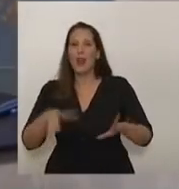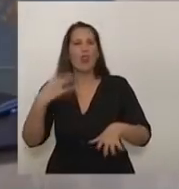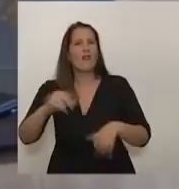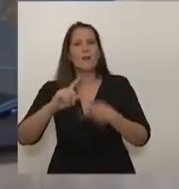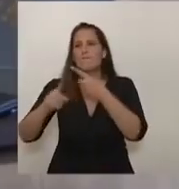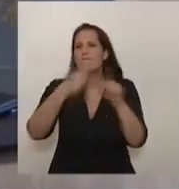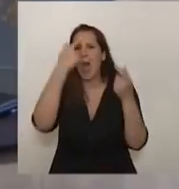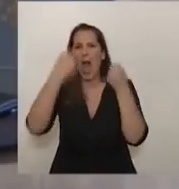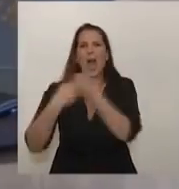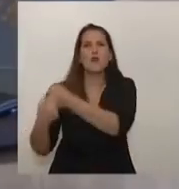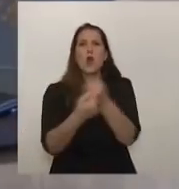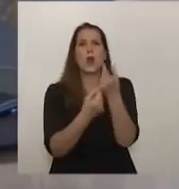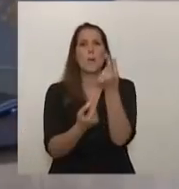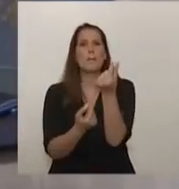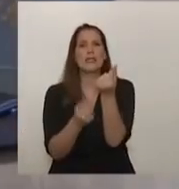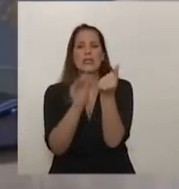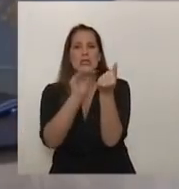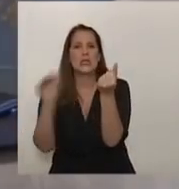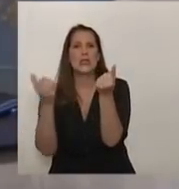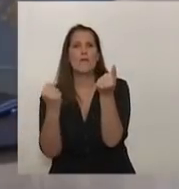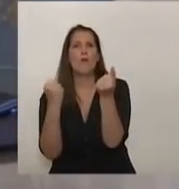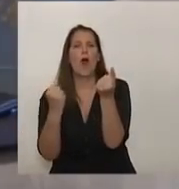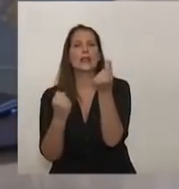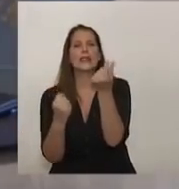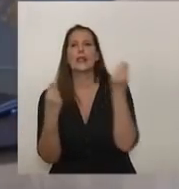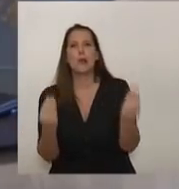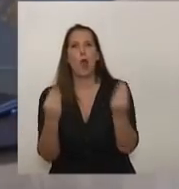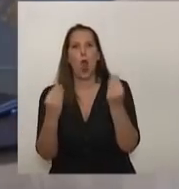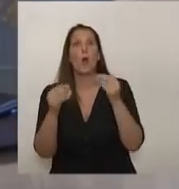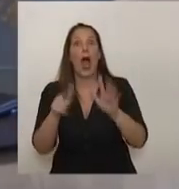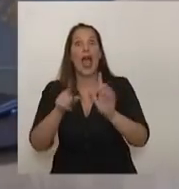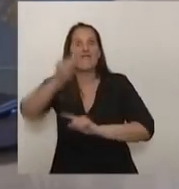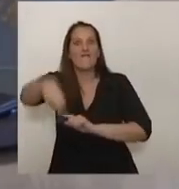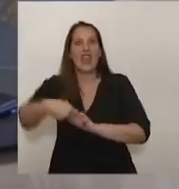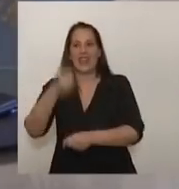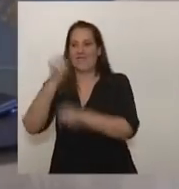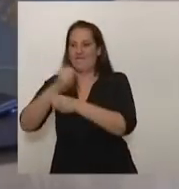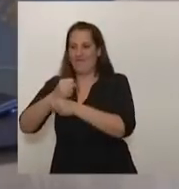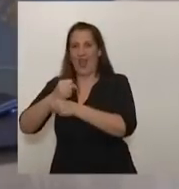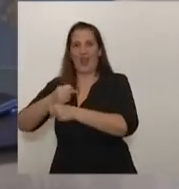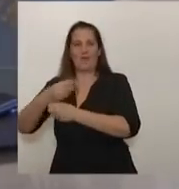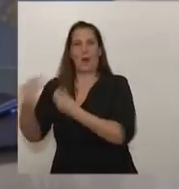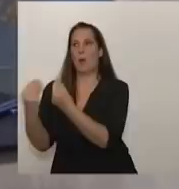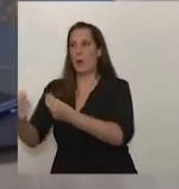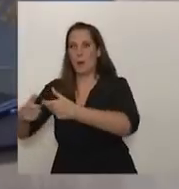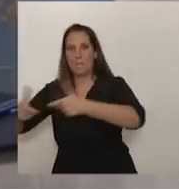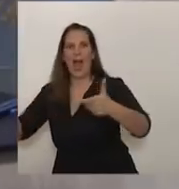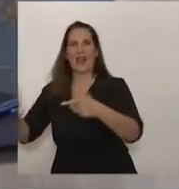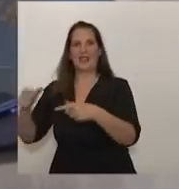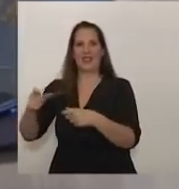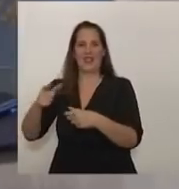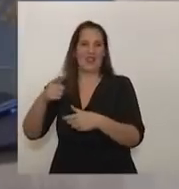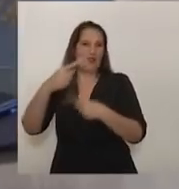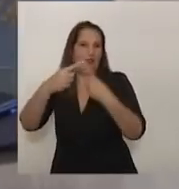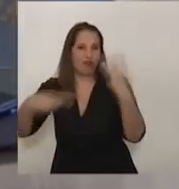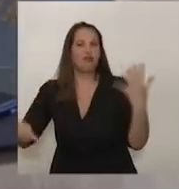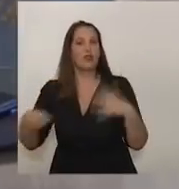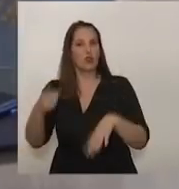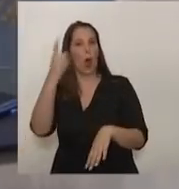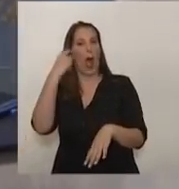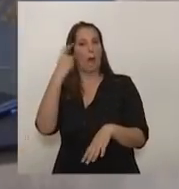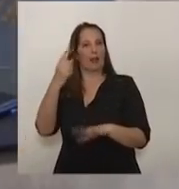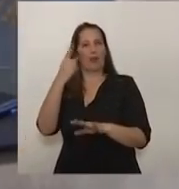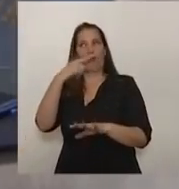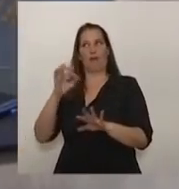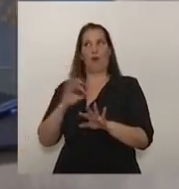fuerte, vamos a poder crecer y generar empleo. Eso es algo que aprendí en estos años. Los problemas principales de